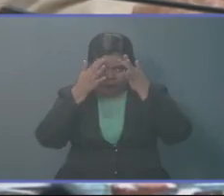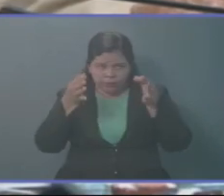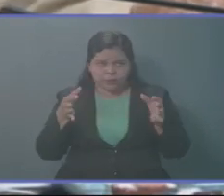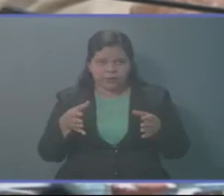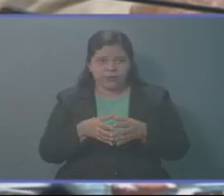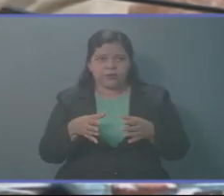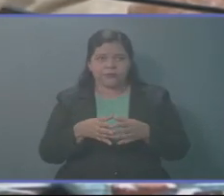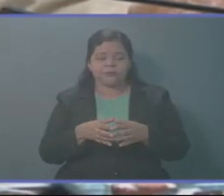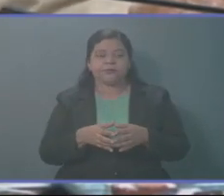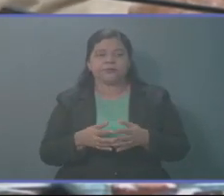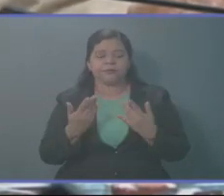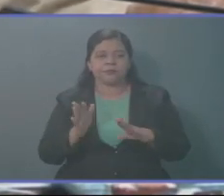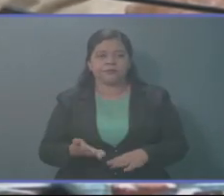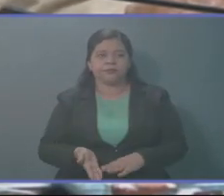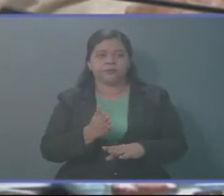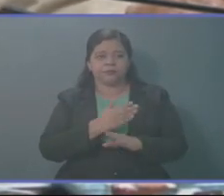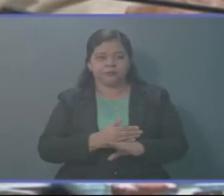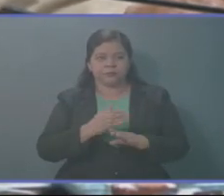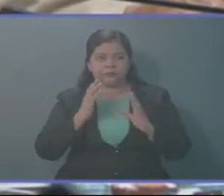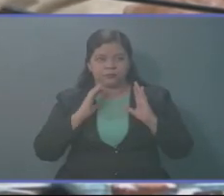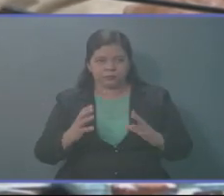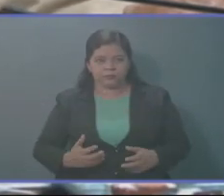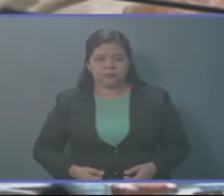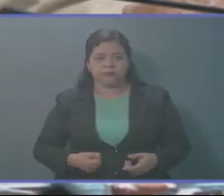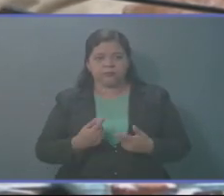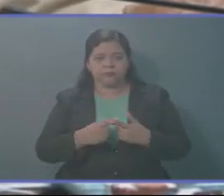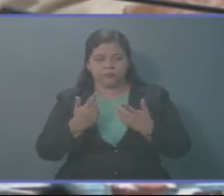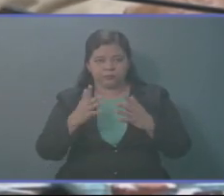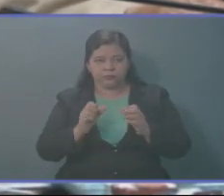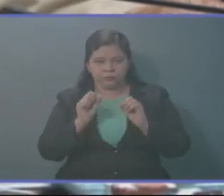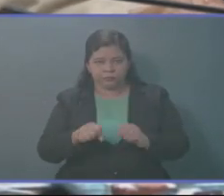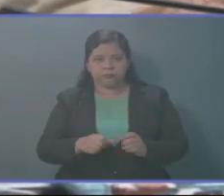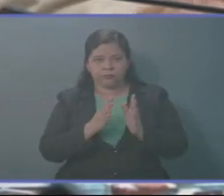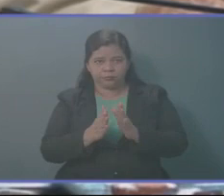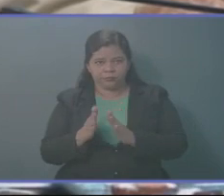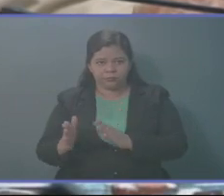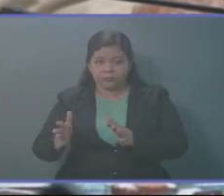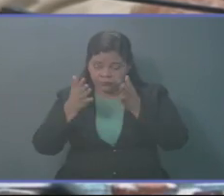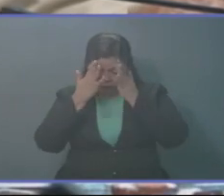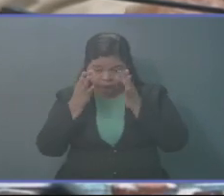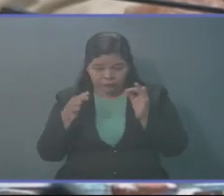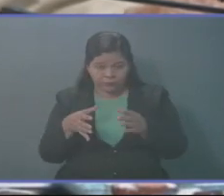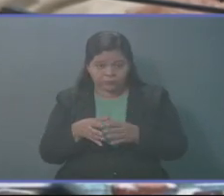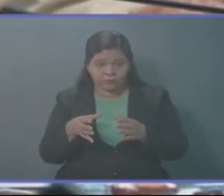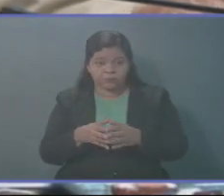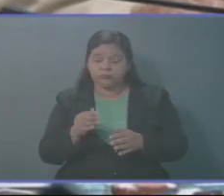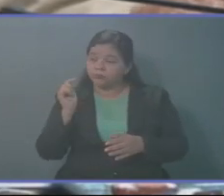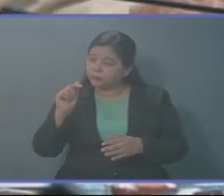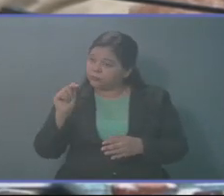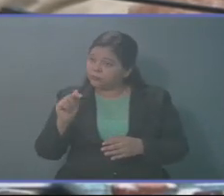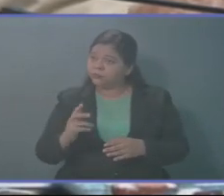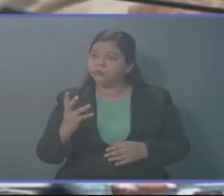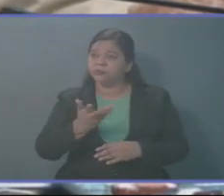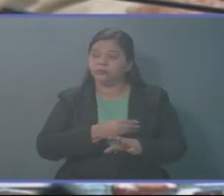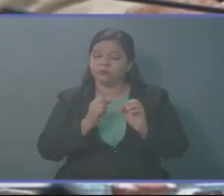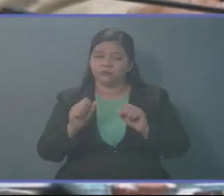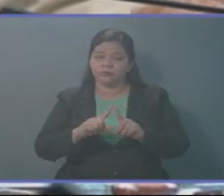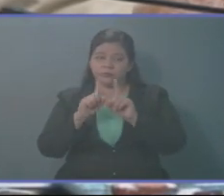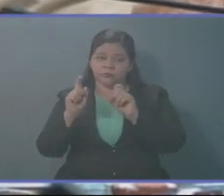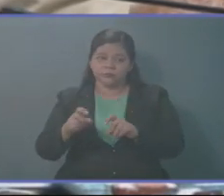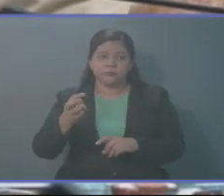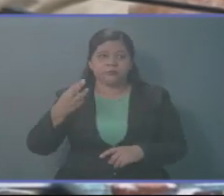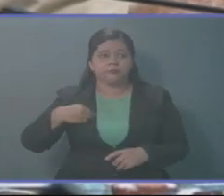lo ha enviado el gobierno, que se prepare el dictamen y en el entretanto se le consulte al ministro